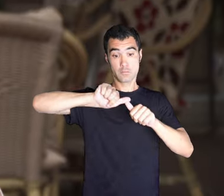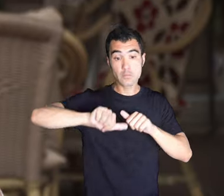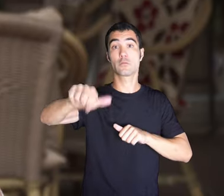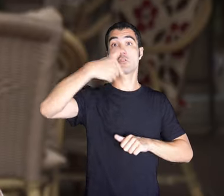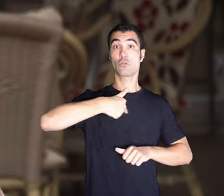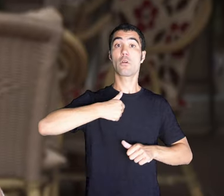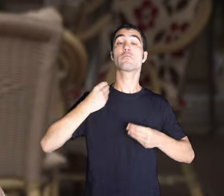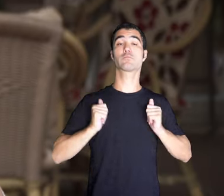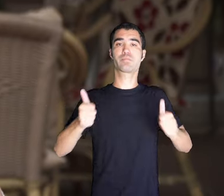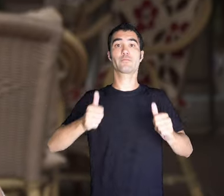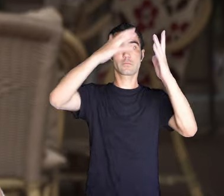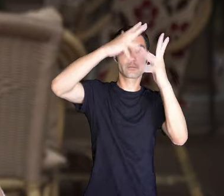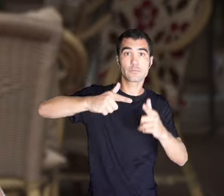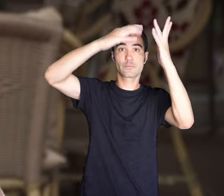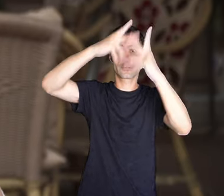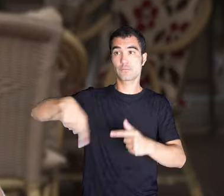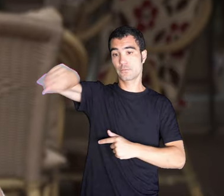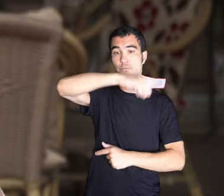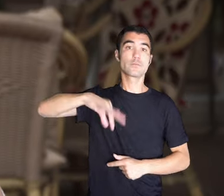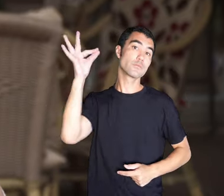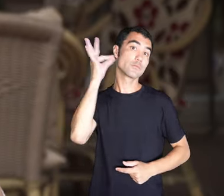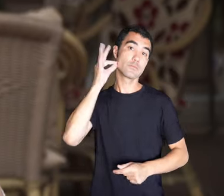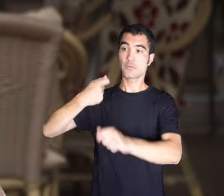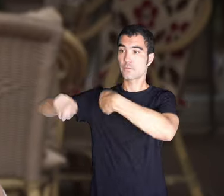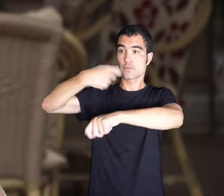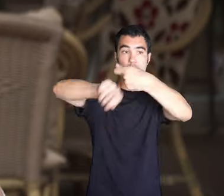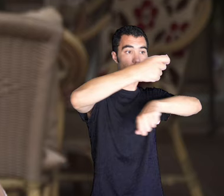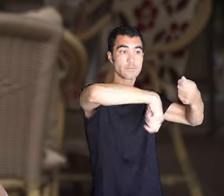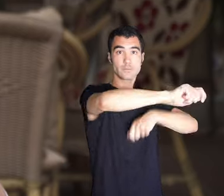la cuenta de las vendedoras de pescado